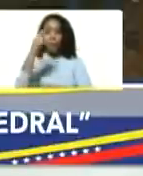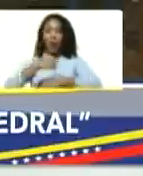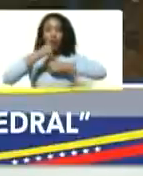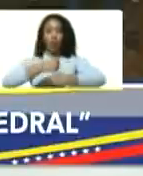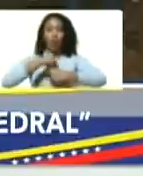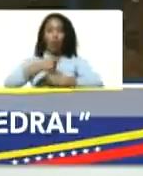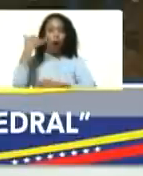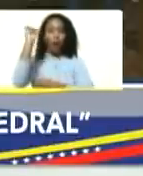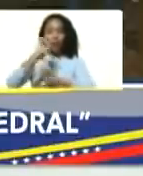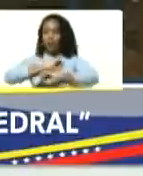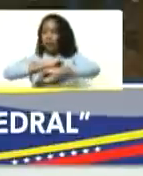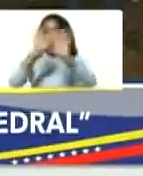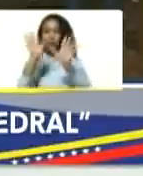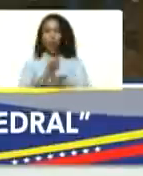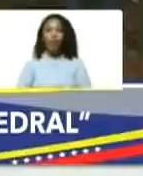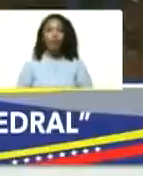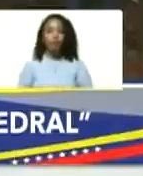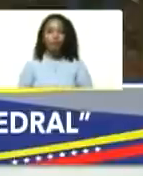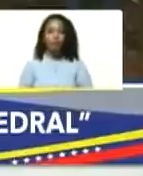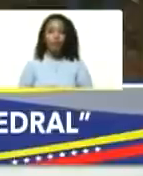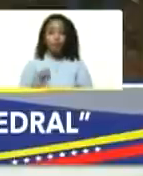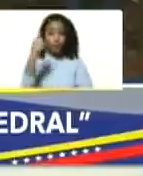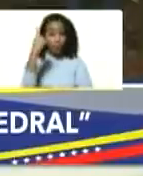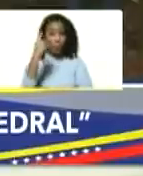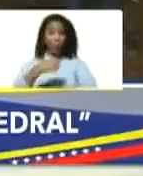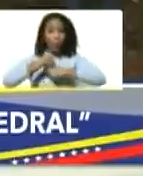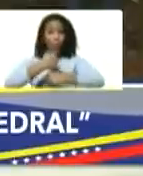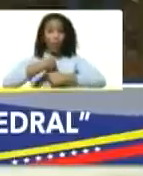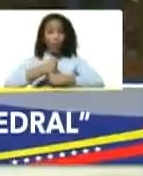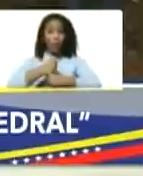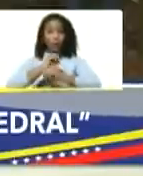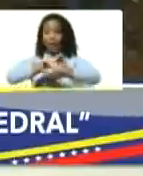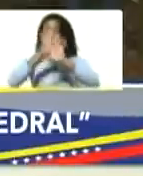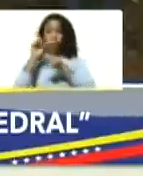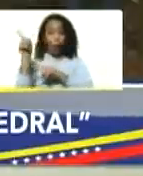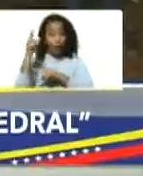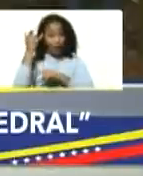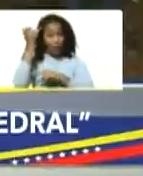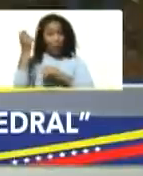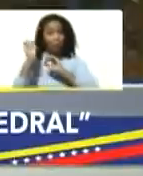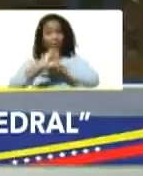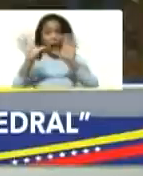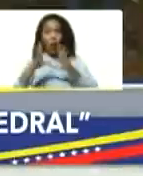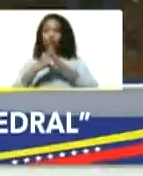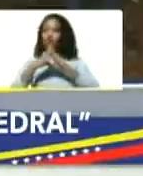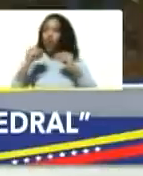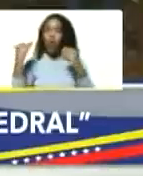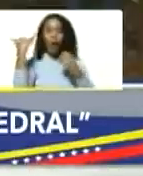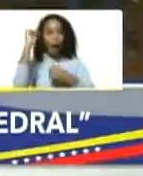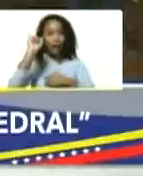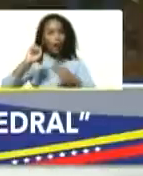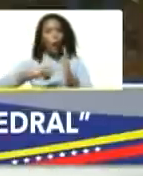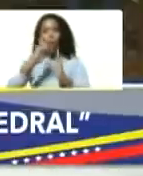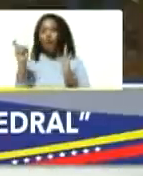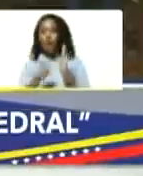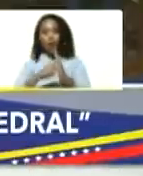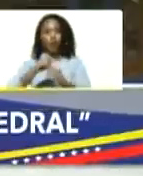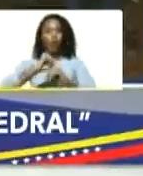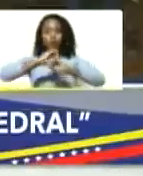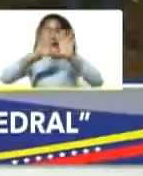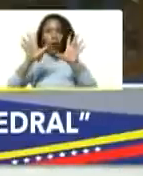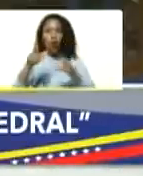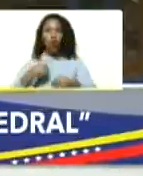funesta clarito es el primer jinete de la pura está claro todos estamos claros le pido al pueblo apureño